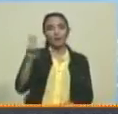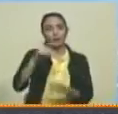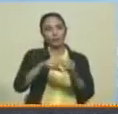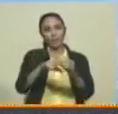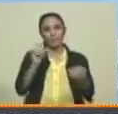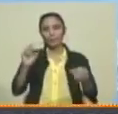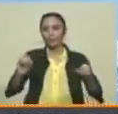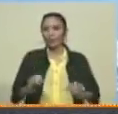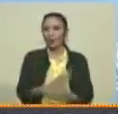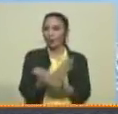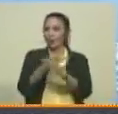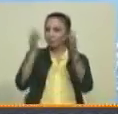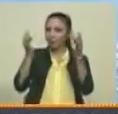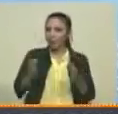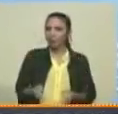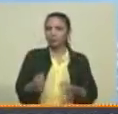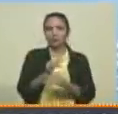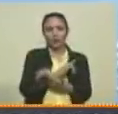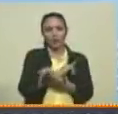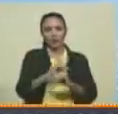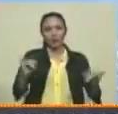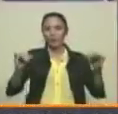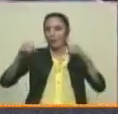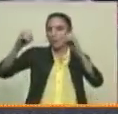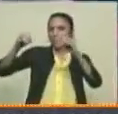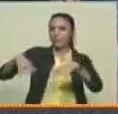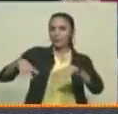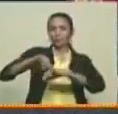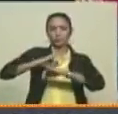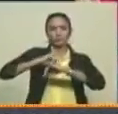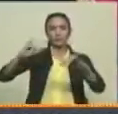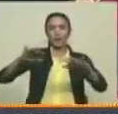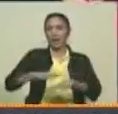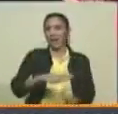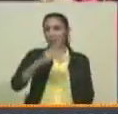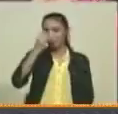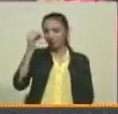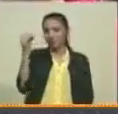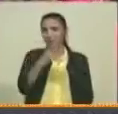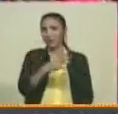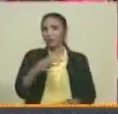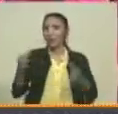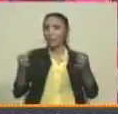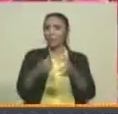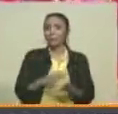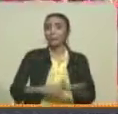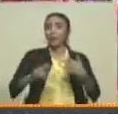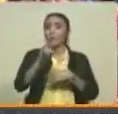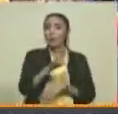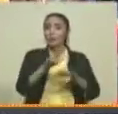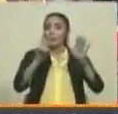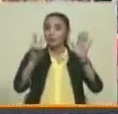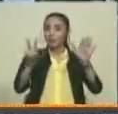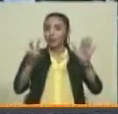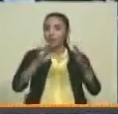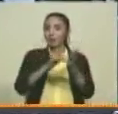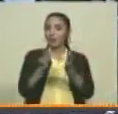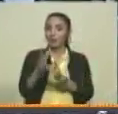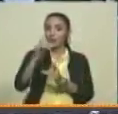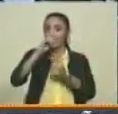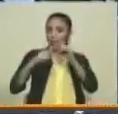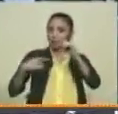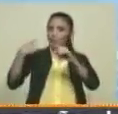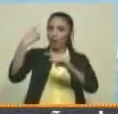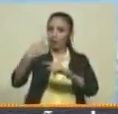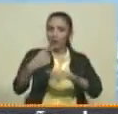salga definitivamente de la OEA y dejemos ese organismo inútil. Y el 27 de abril del año 2019